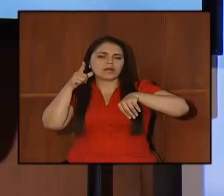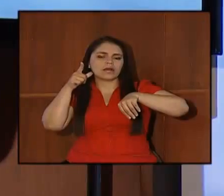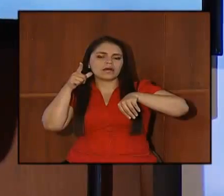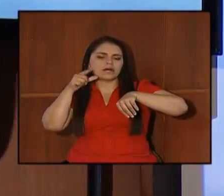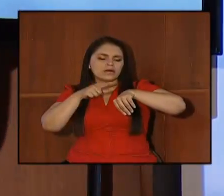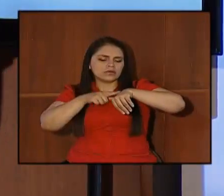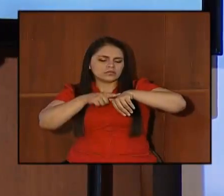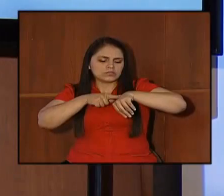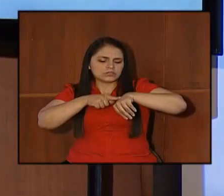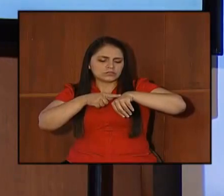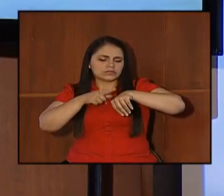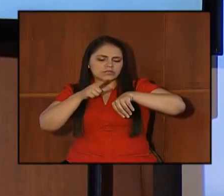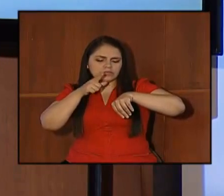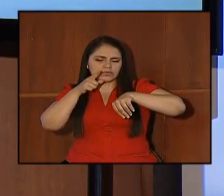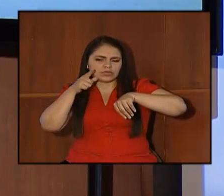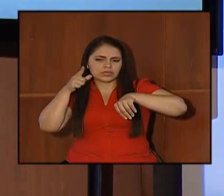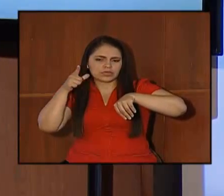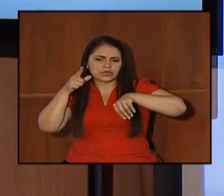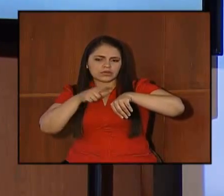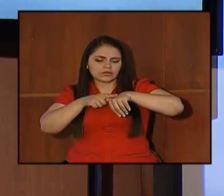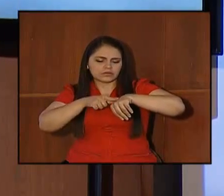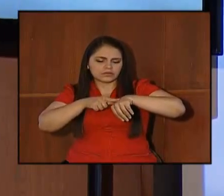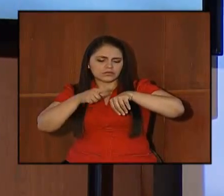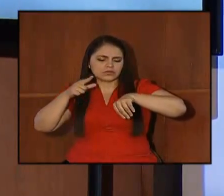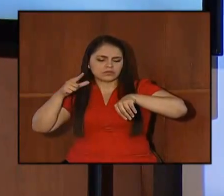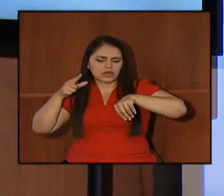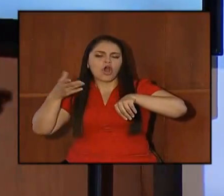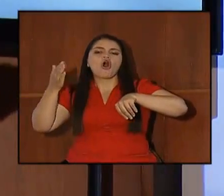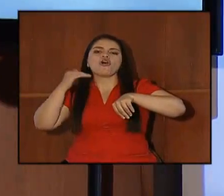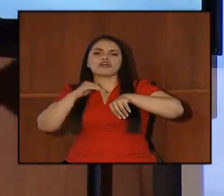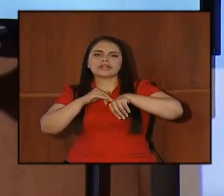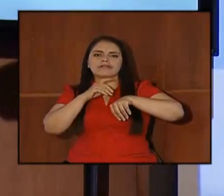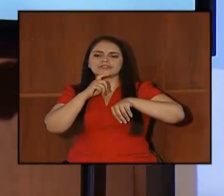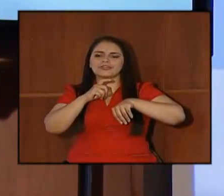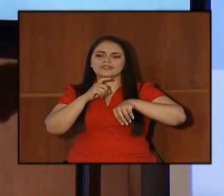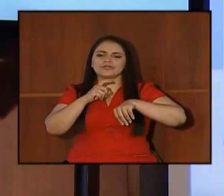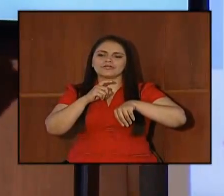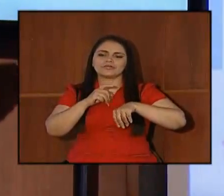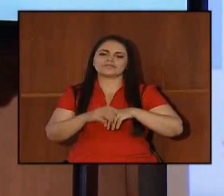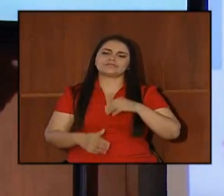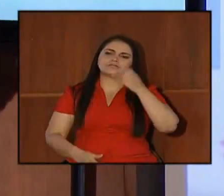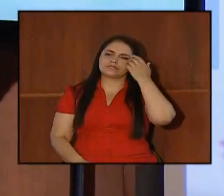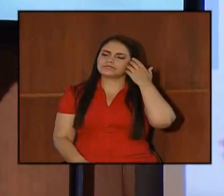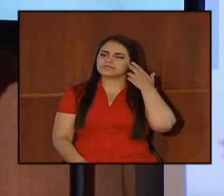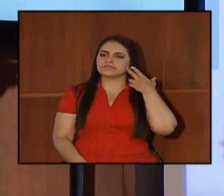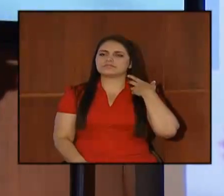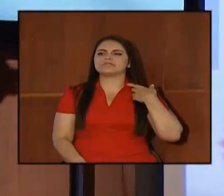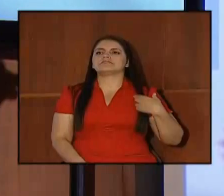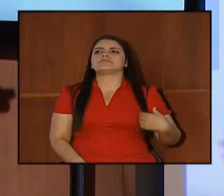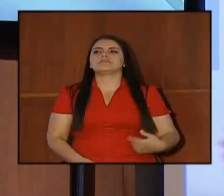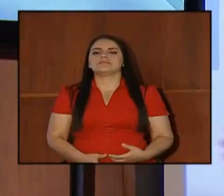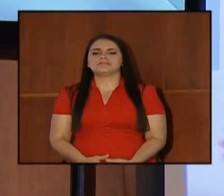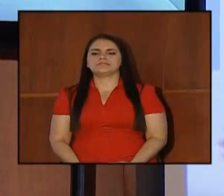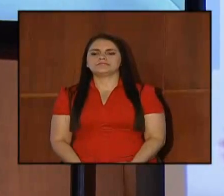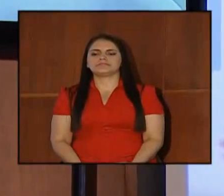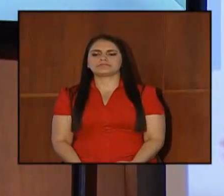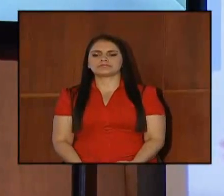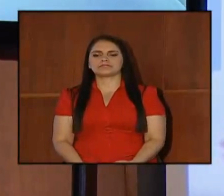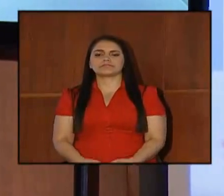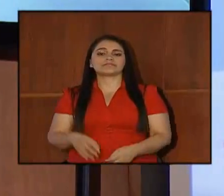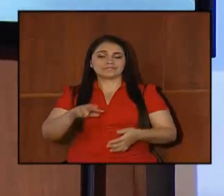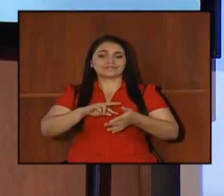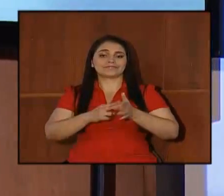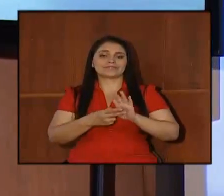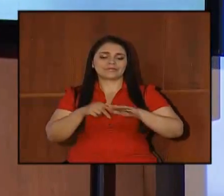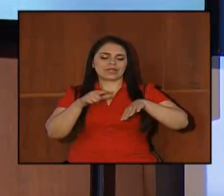exprimió la sangre. Y si quitamos el dedo, volvemos a ver de que la piel asume un color rojo, ¿cierto? Eso indica de